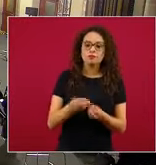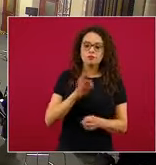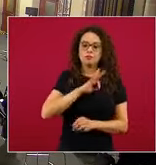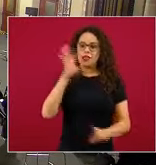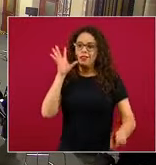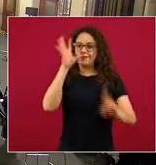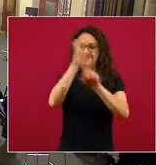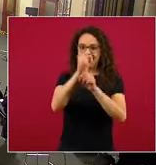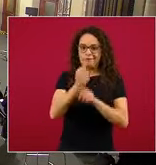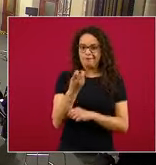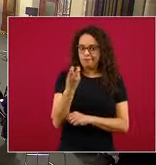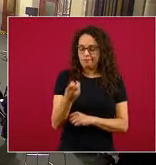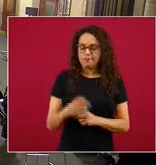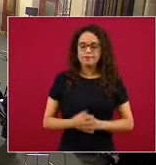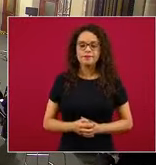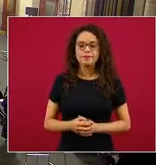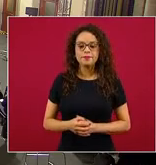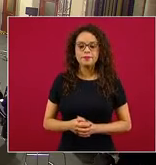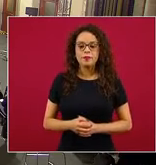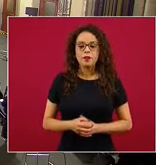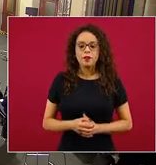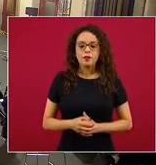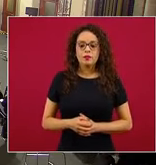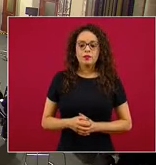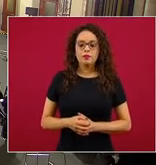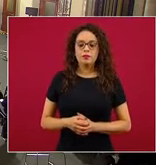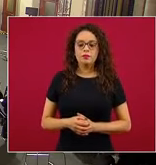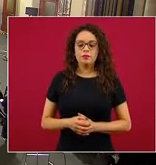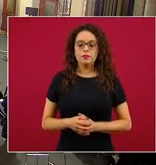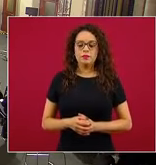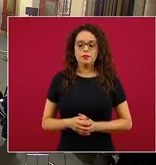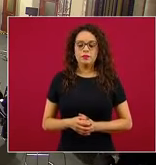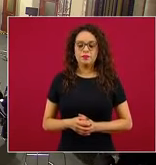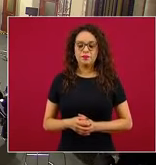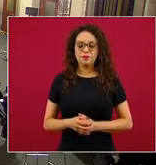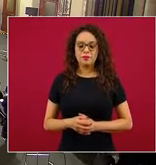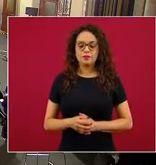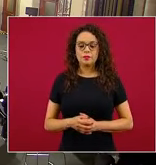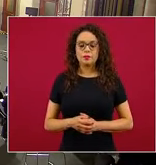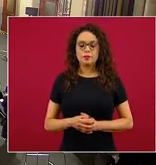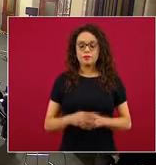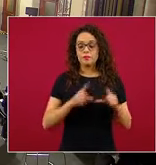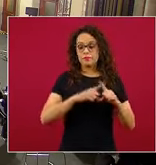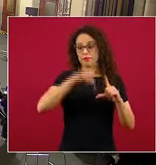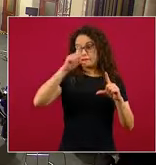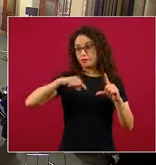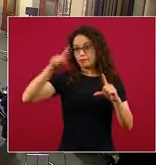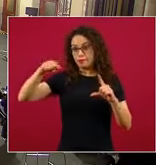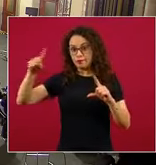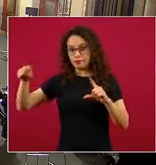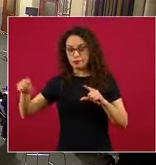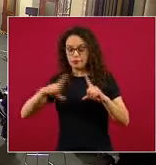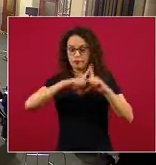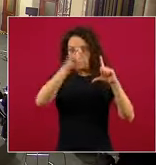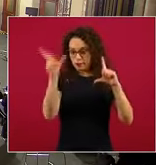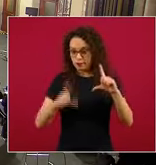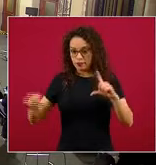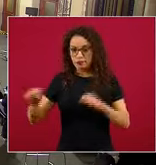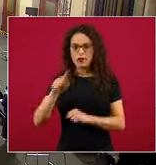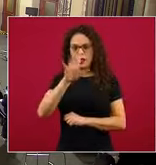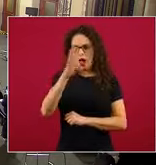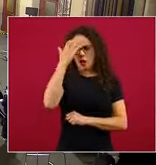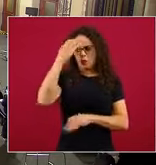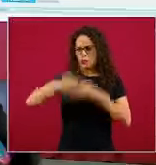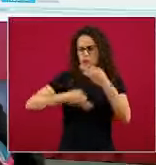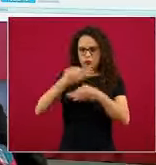siguiente diapositiva. Vamos a la actualización de nuestras estadísticas nacionales utilizando esta gráfica que ya es conocida